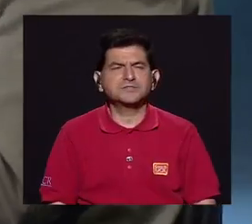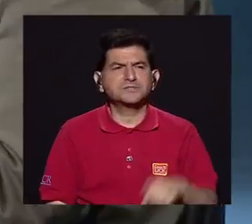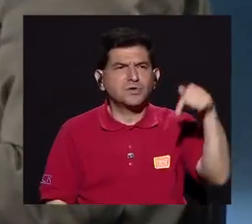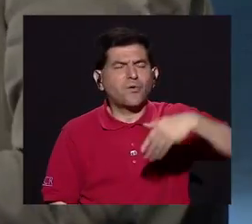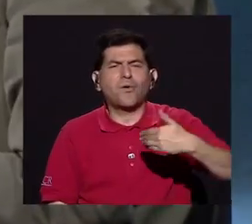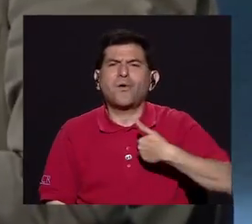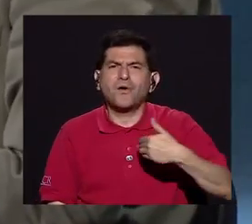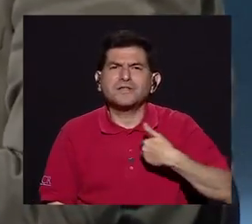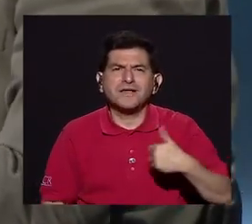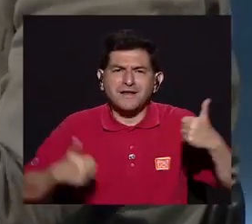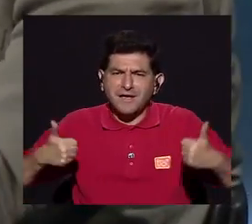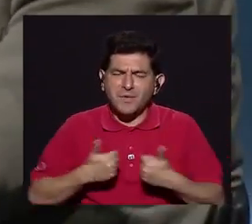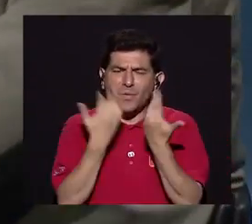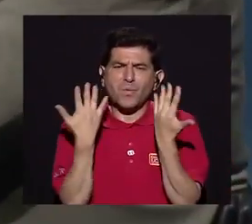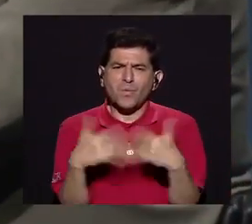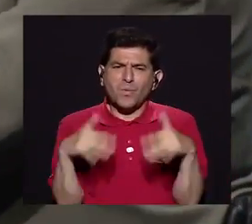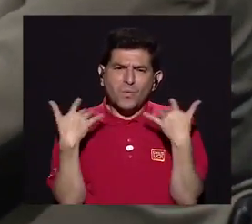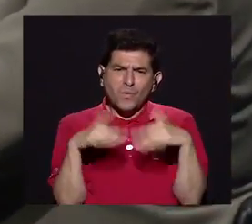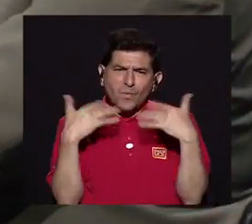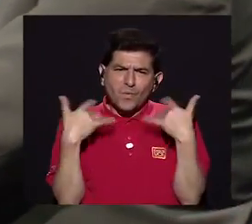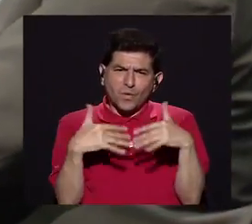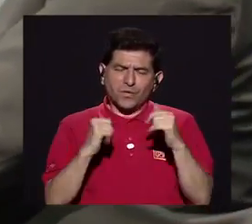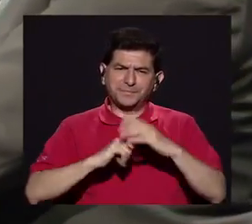hoy tenemos un gran reto.